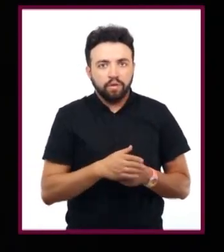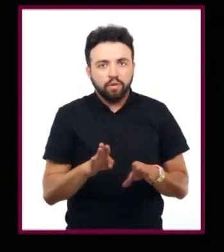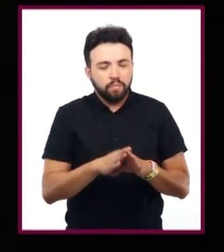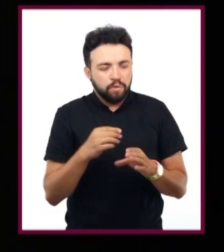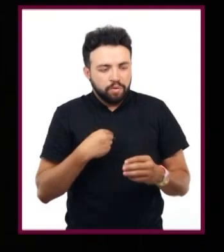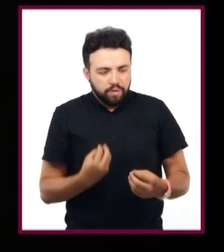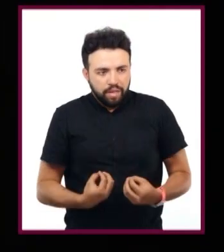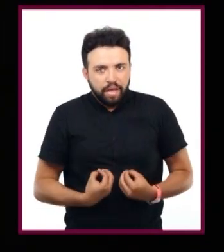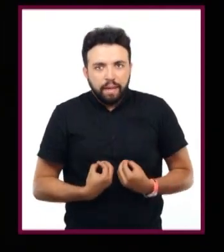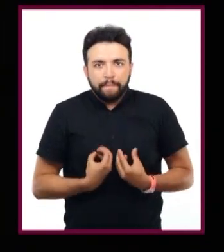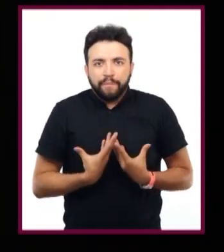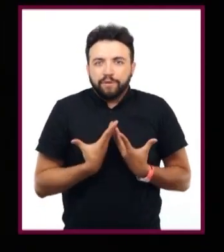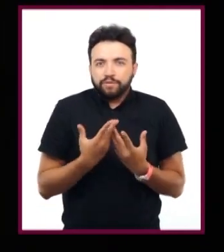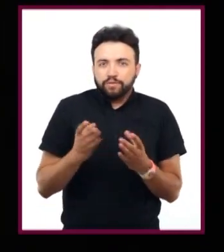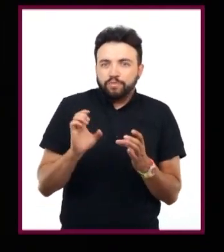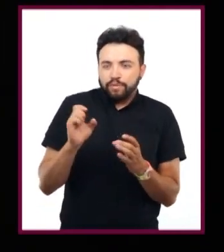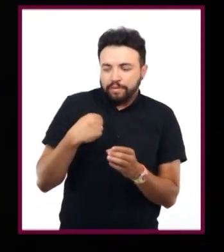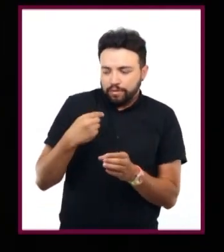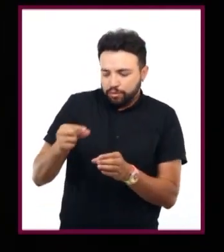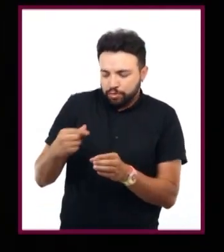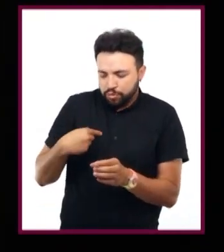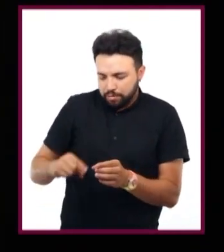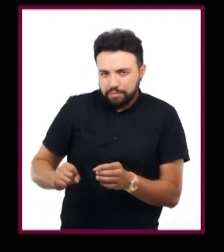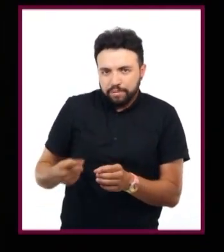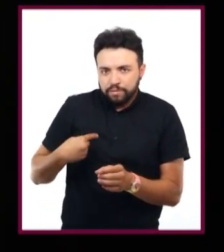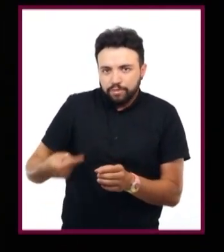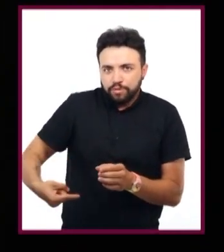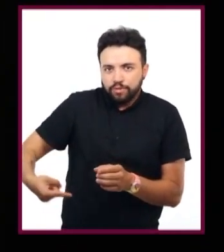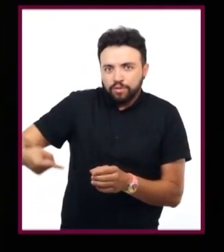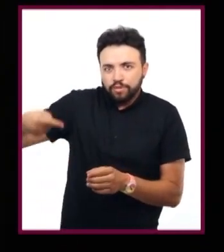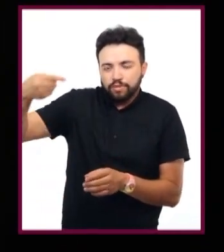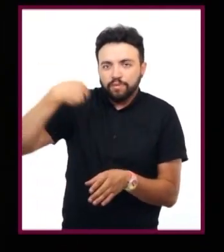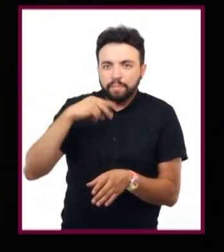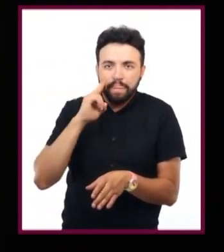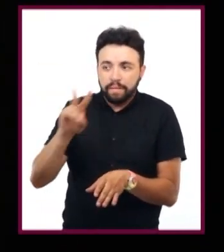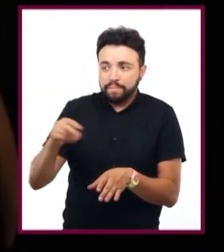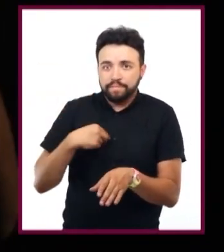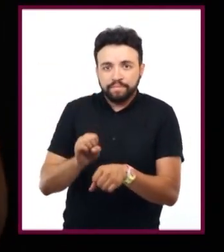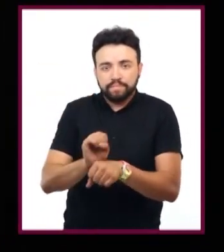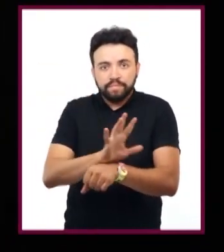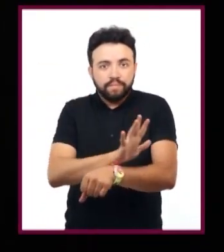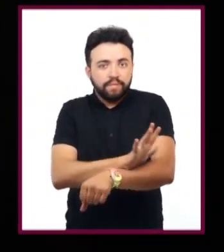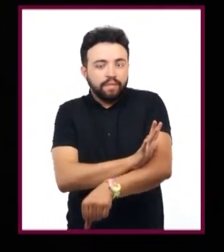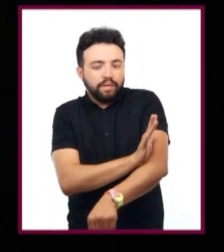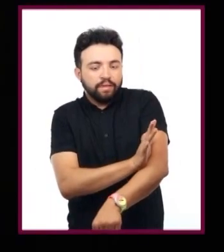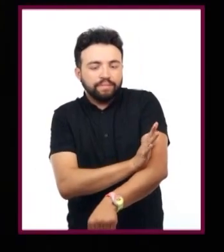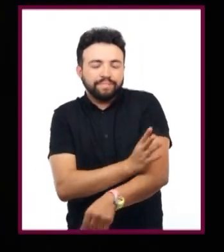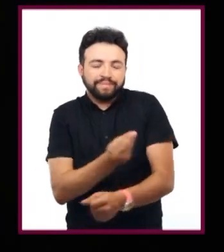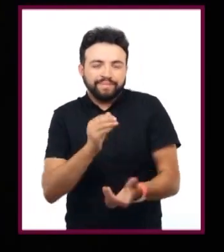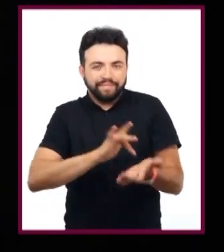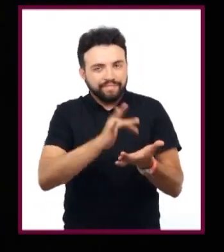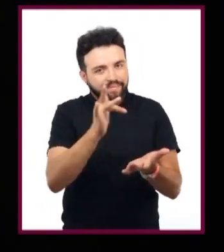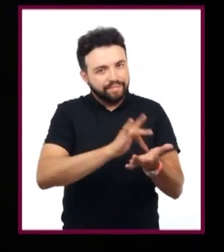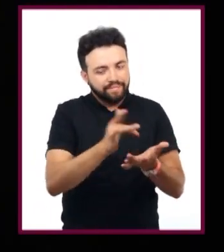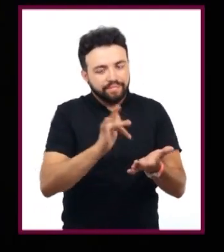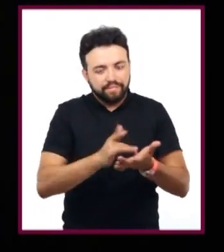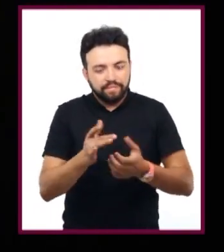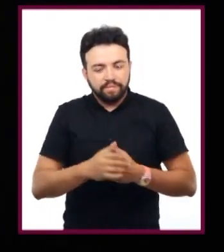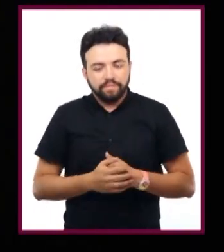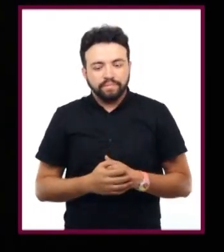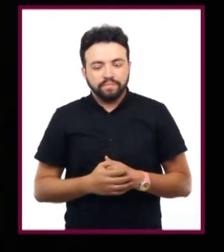vez aquella niña que esperaba con mucha emoción que comenzara a surgir la ramita verde del medio